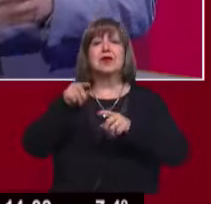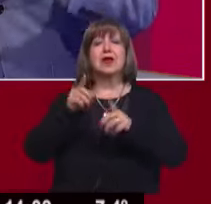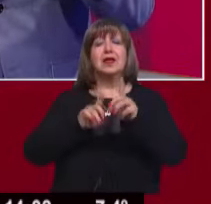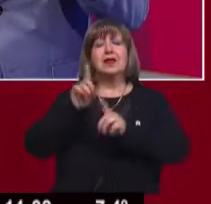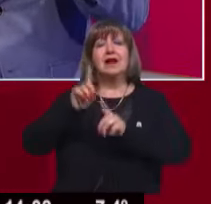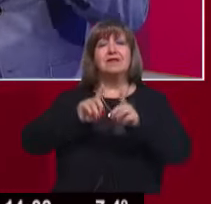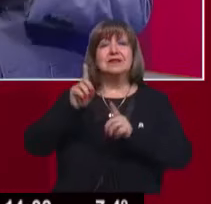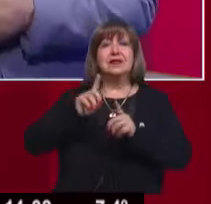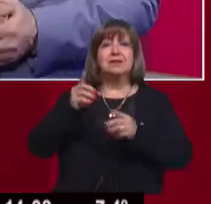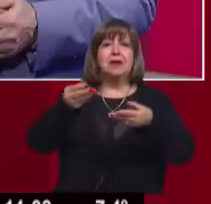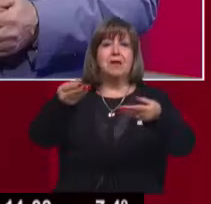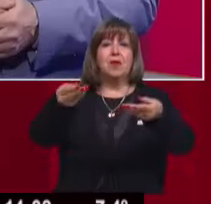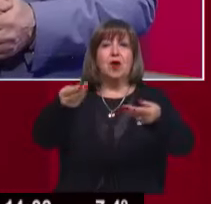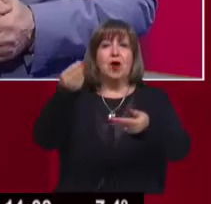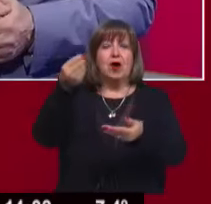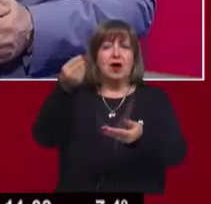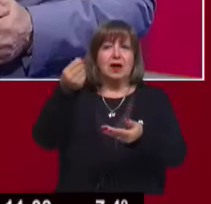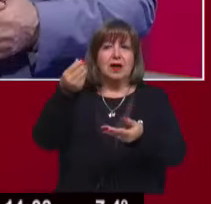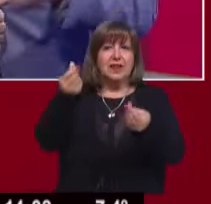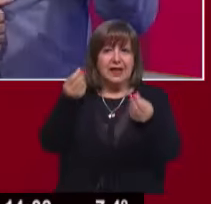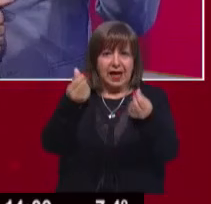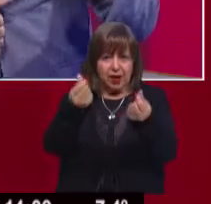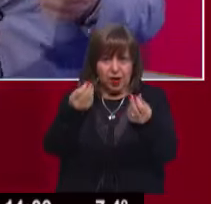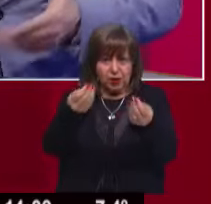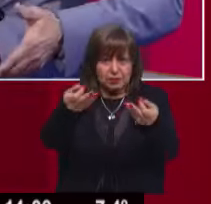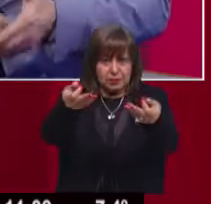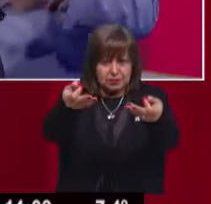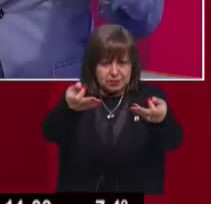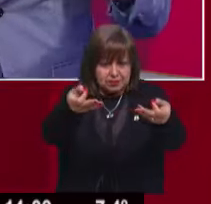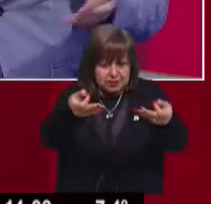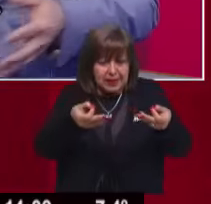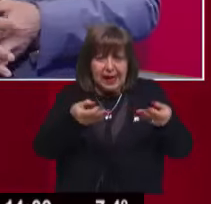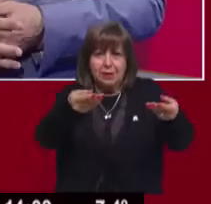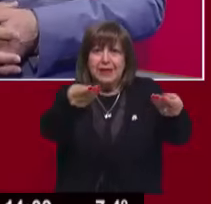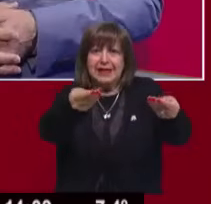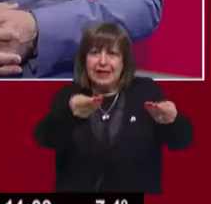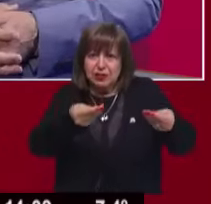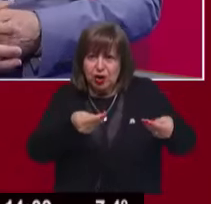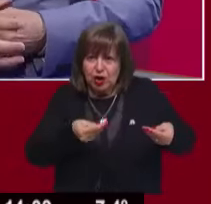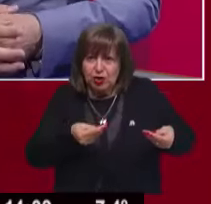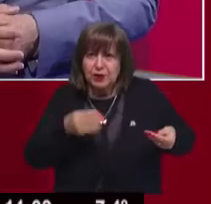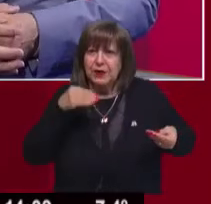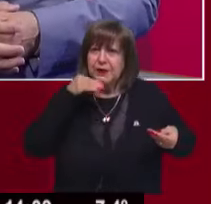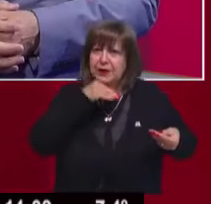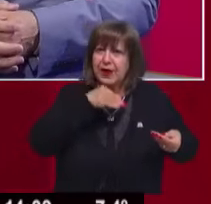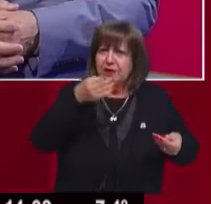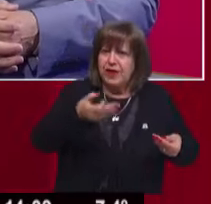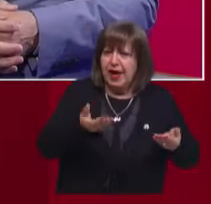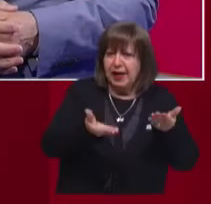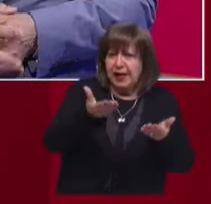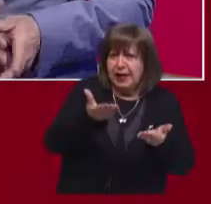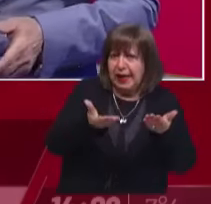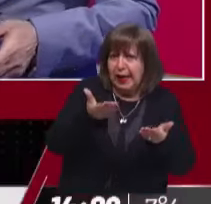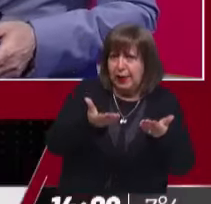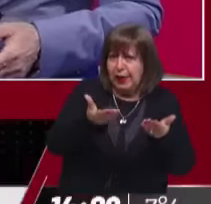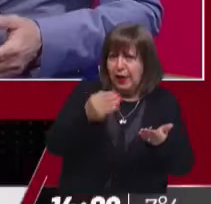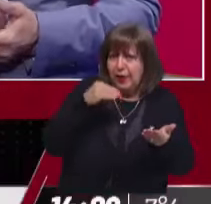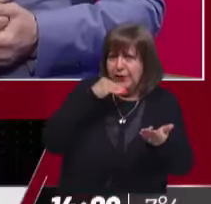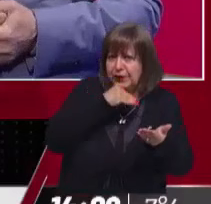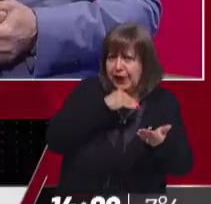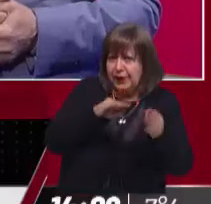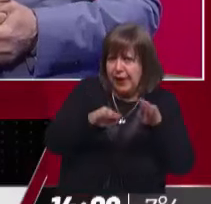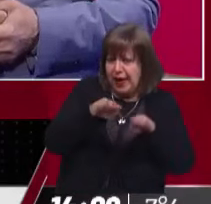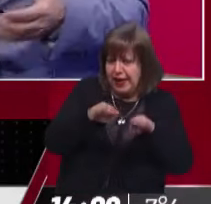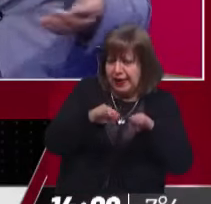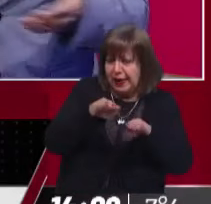tema del equilibrio fiscal, que esto es importante para Javier Milei y está convenciendo, por supuesto, también a los sectores políticos. Hay una resistencia allí